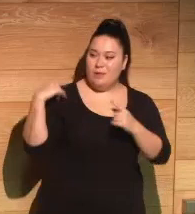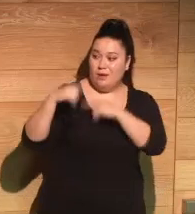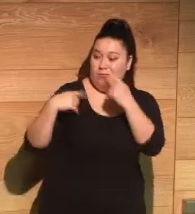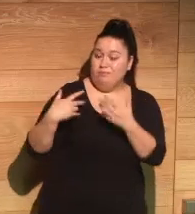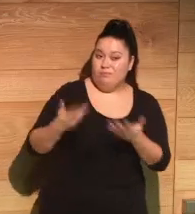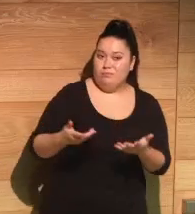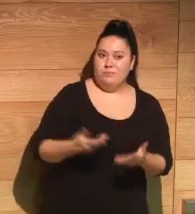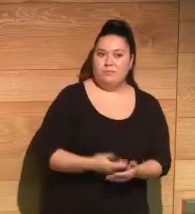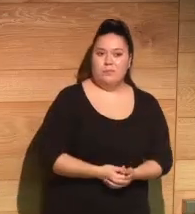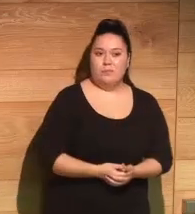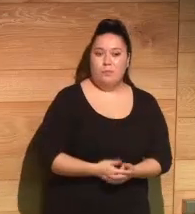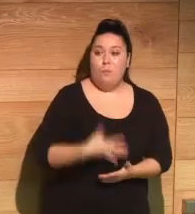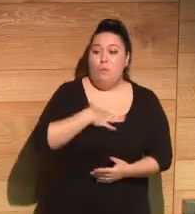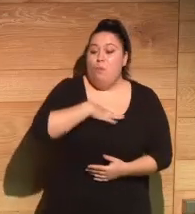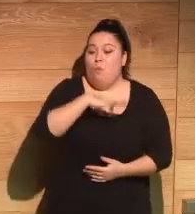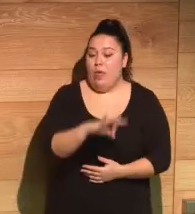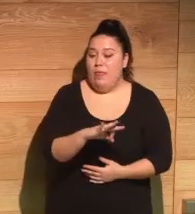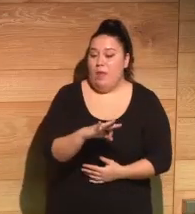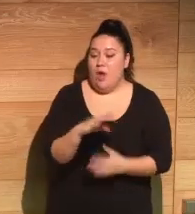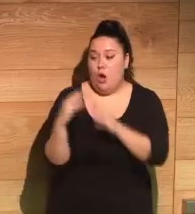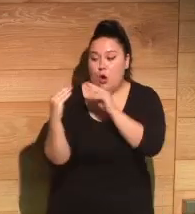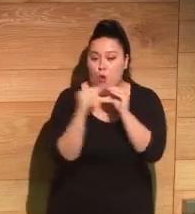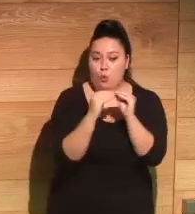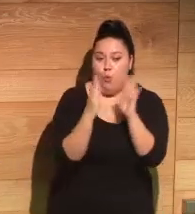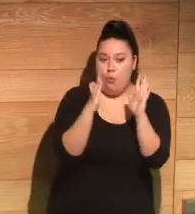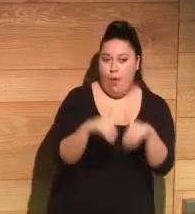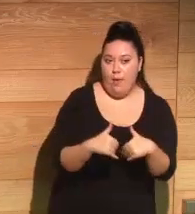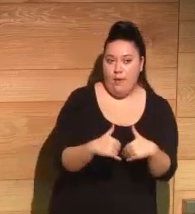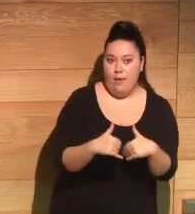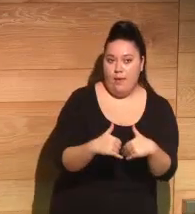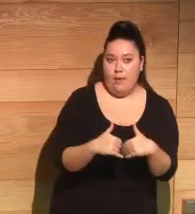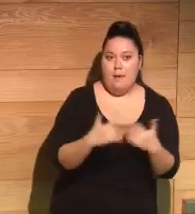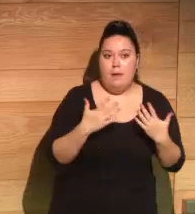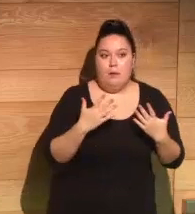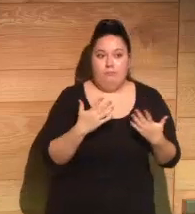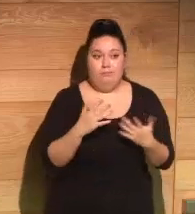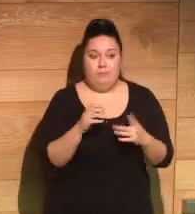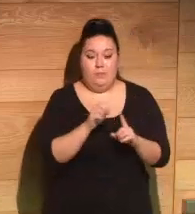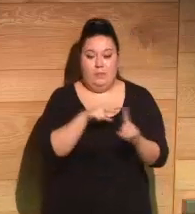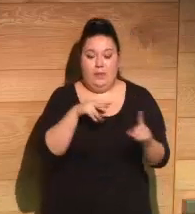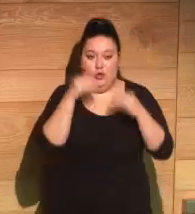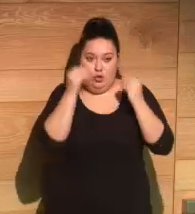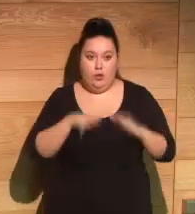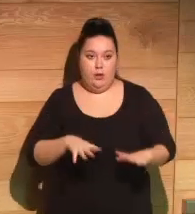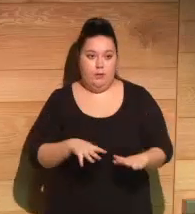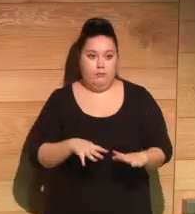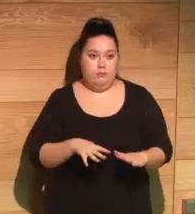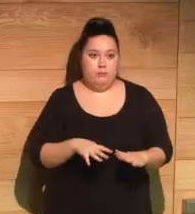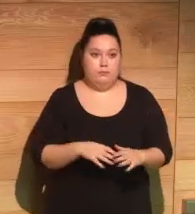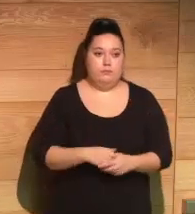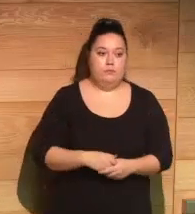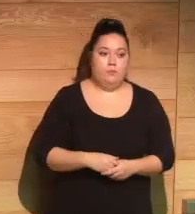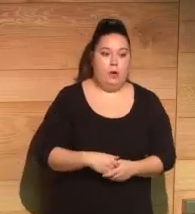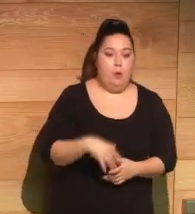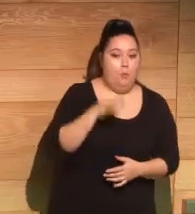tal puede que no haya mucho en común con respecto a la posición en la historia, pues entre los de arriba y los de abajo,